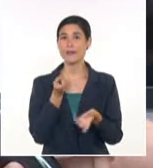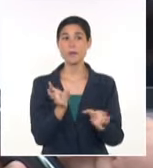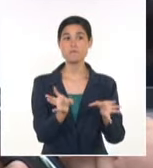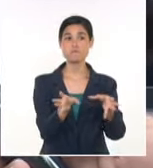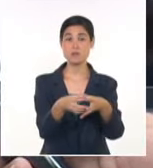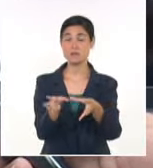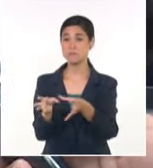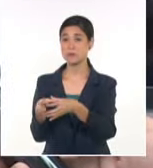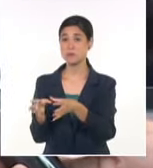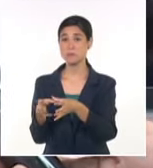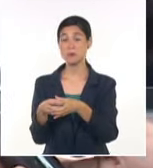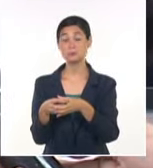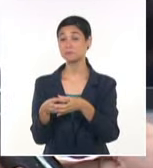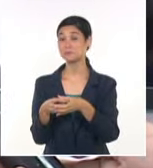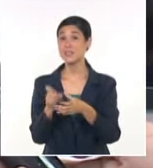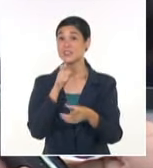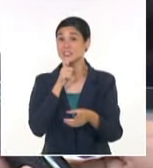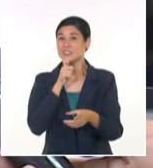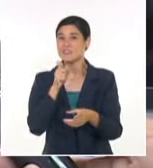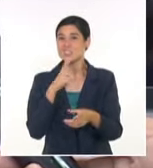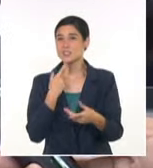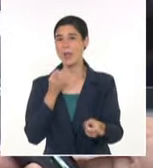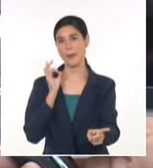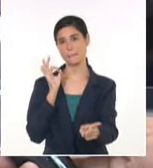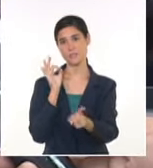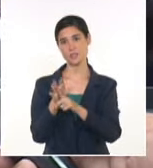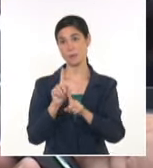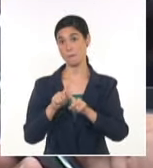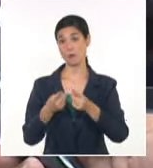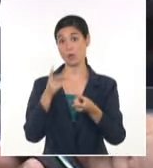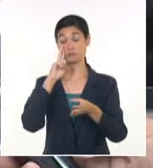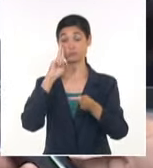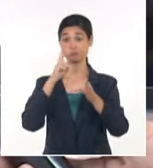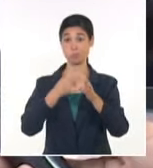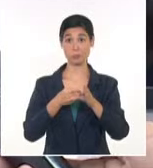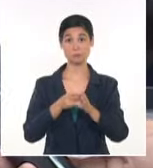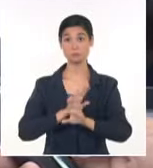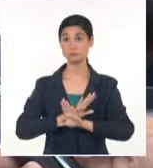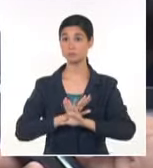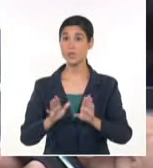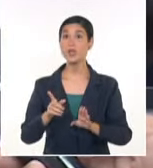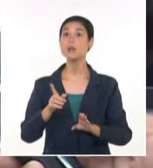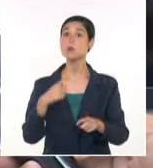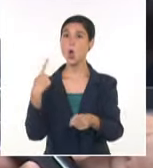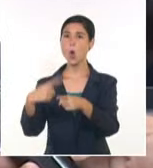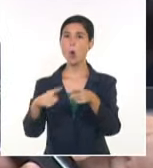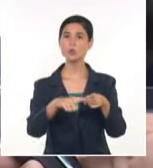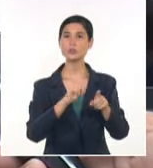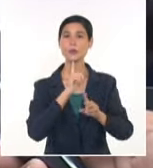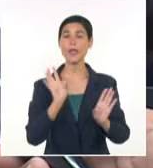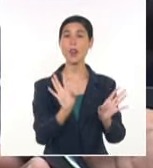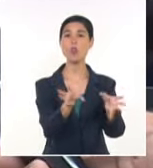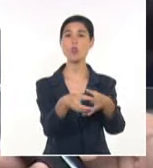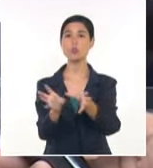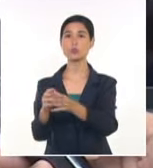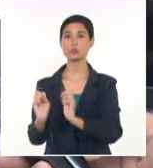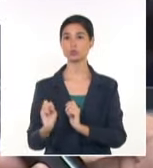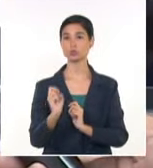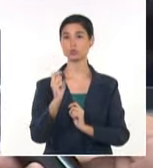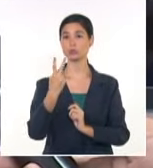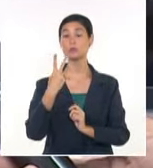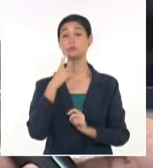generación distribuida. La generación térmica en estos momentos se está comportando de manera positiva. Tenemos dos unidades solamente que están fuera de servicio por avería.